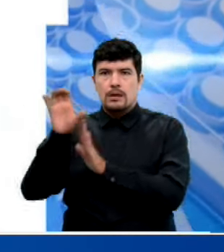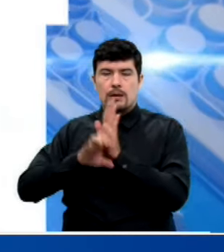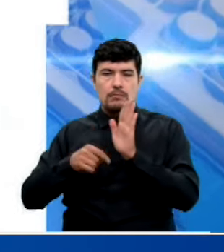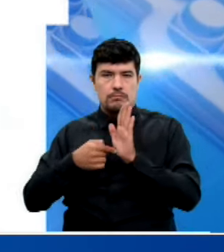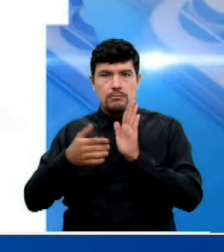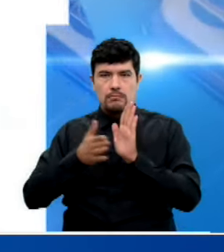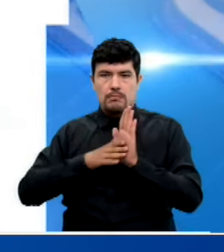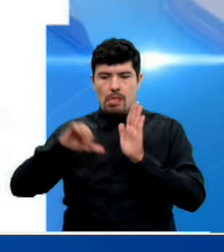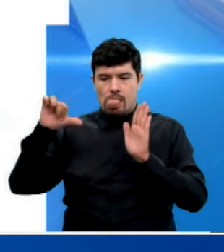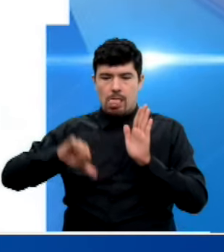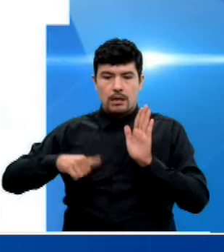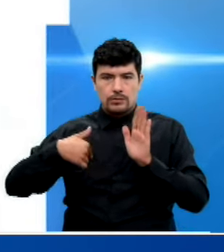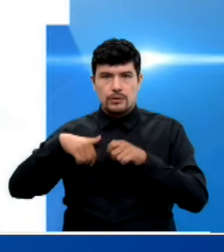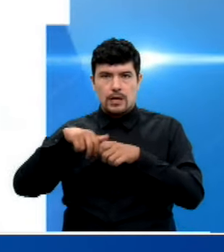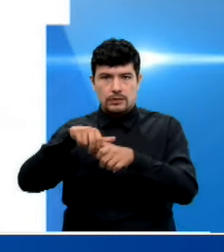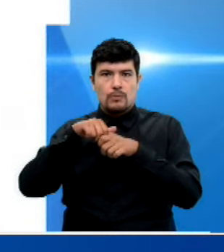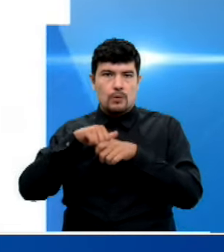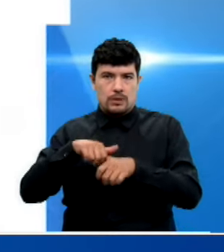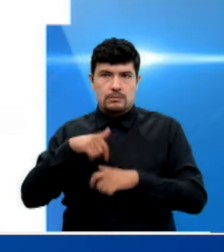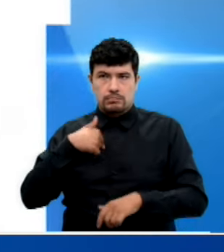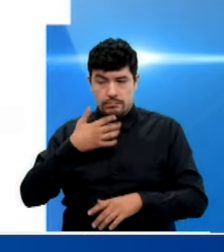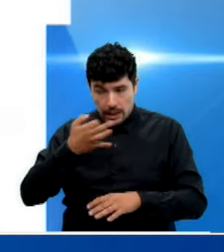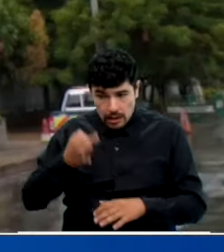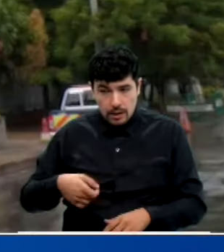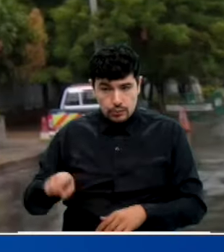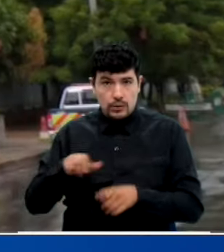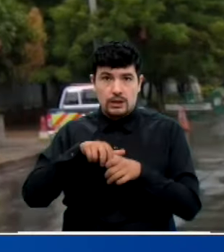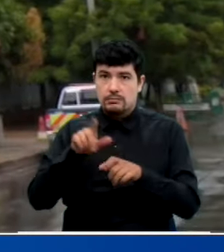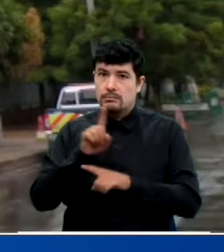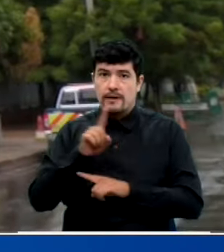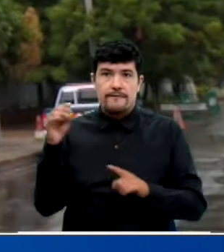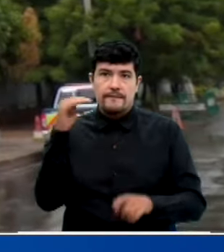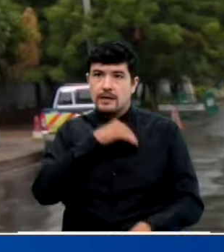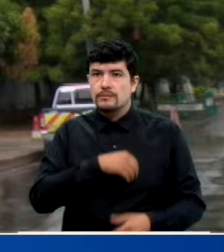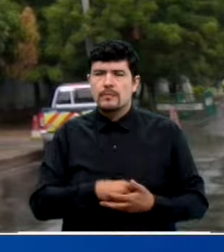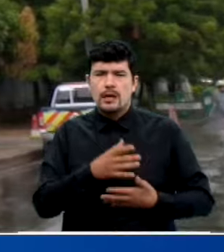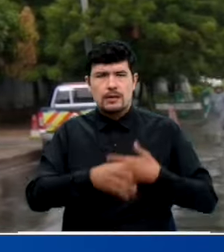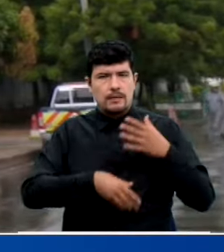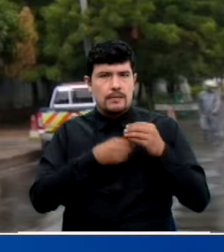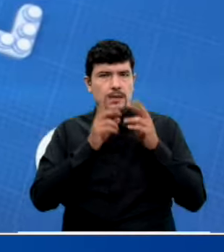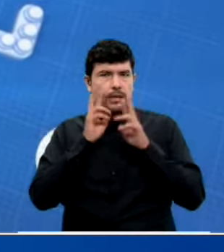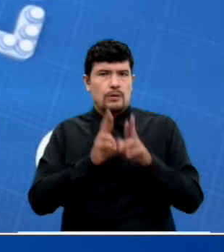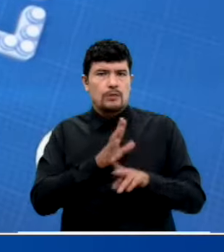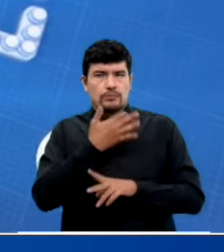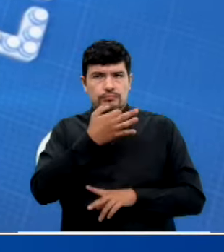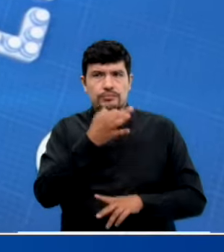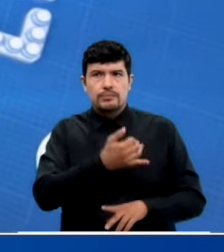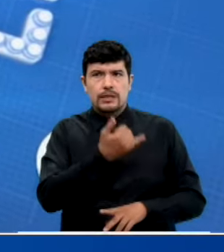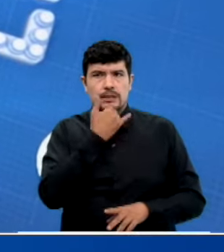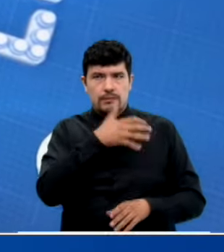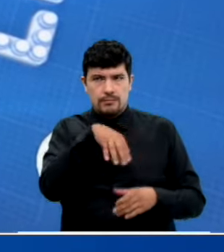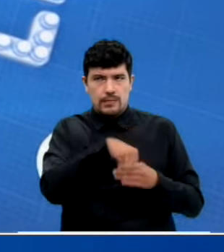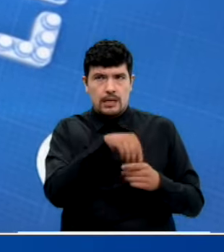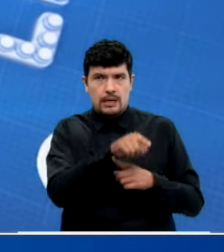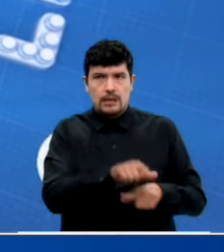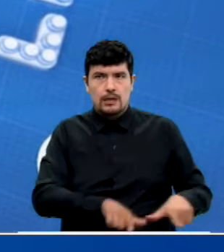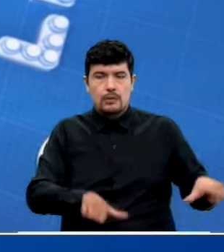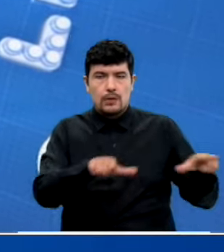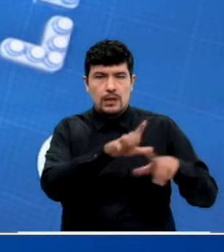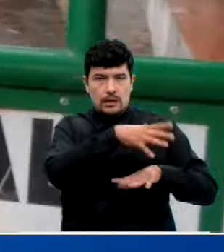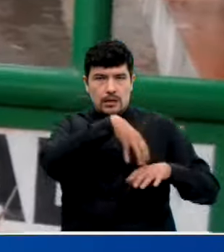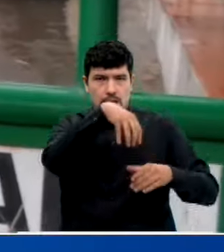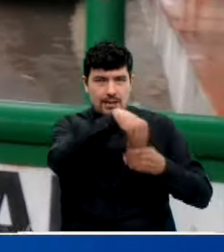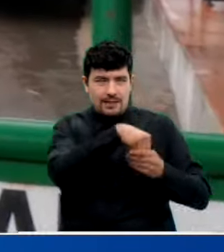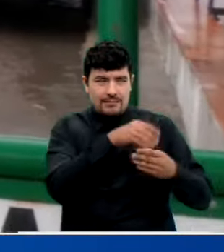yo portaba o llevaba ese material sin ser cierto. El señalado también relata lo ocurrido en la estación de policía Centro, donde